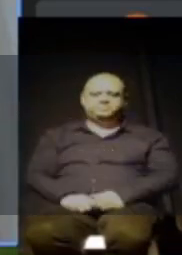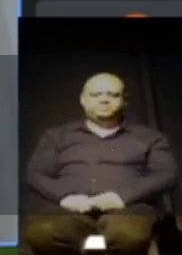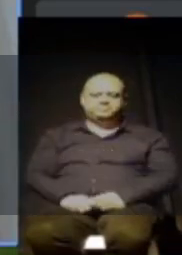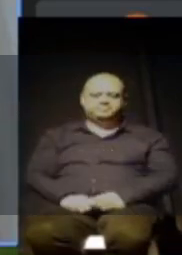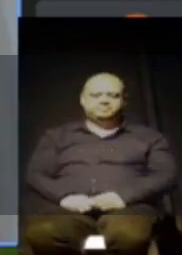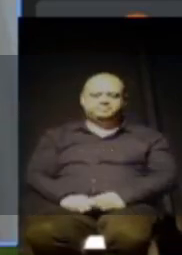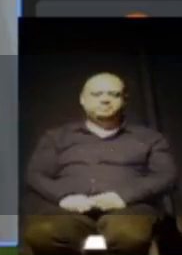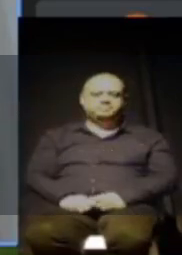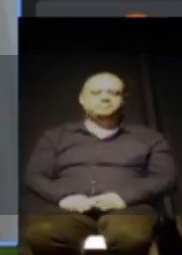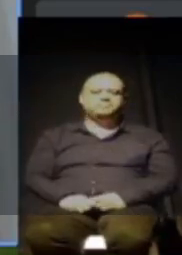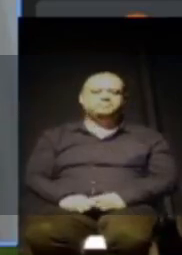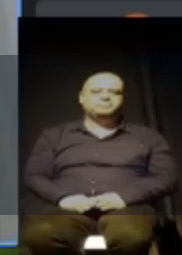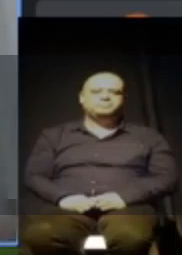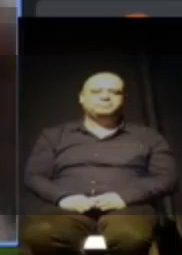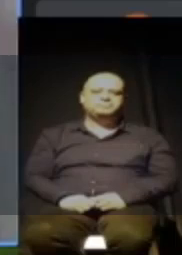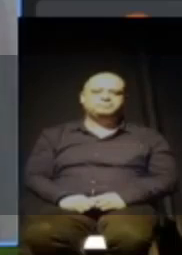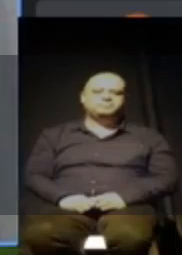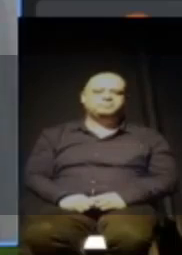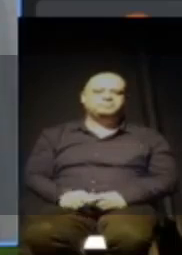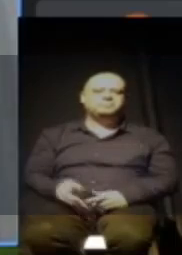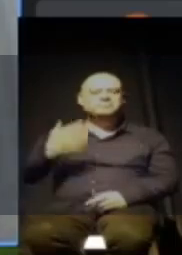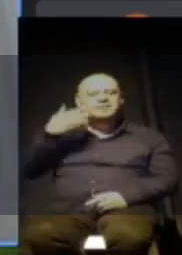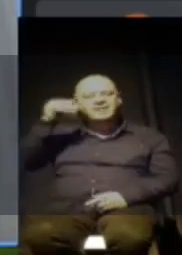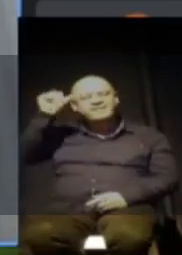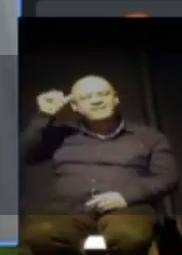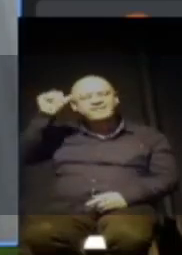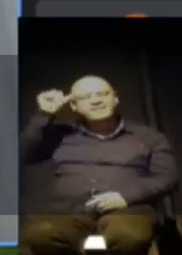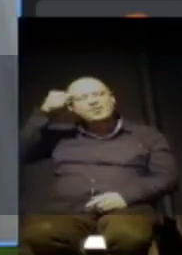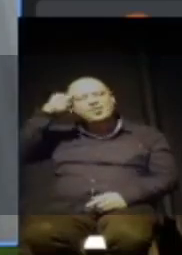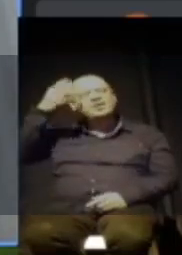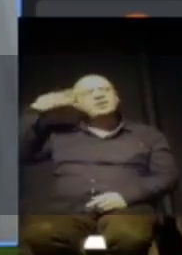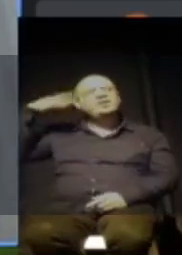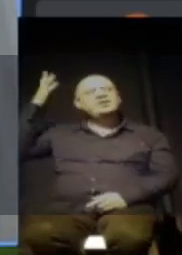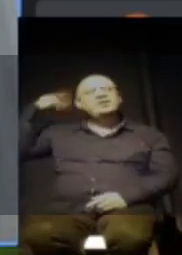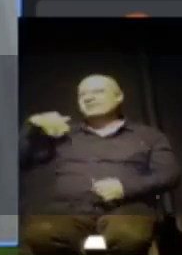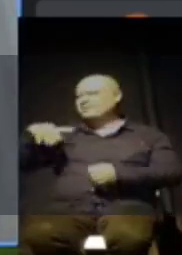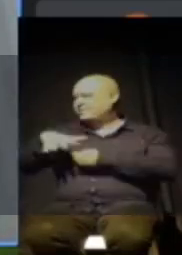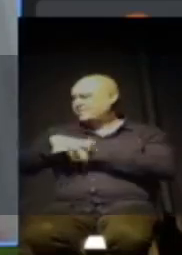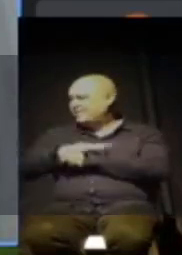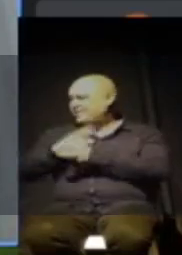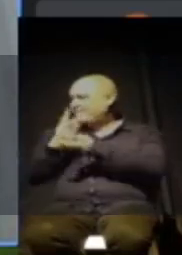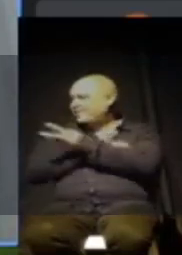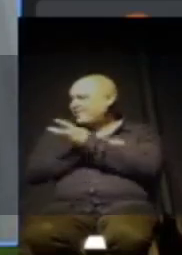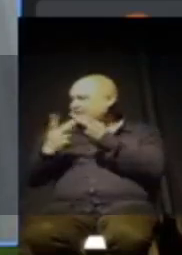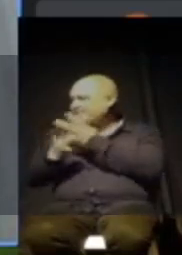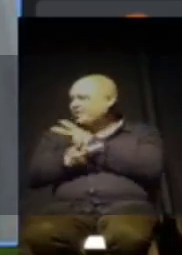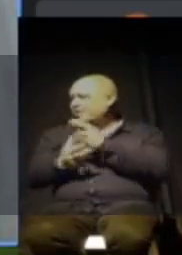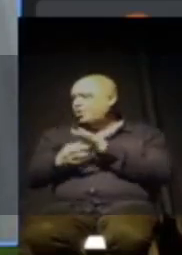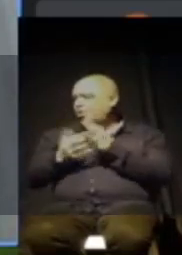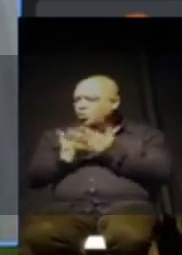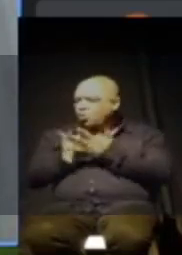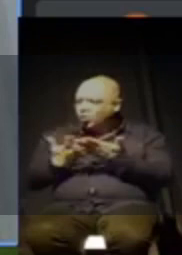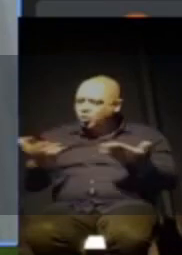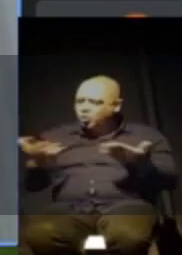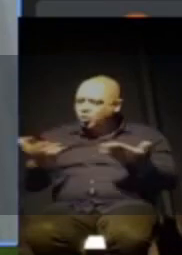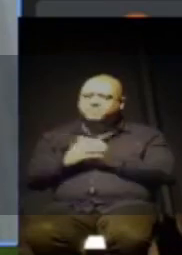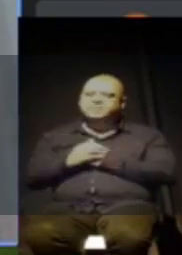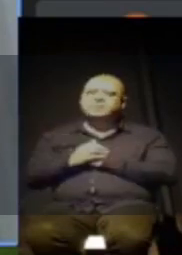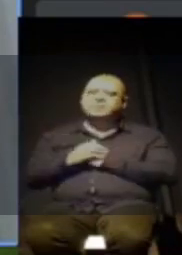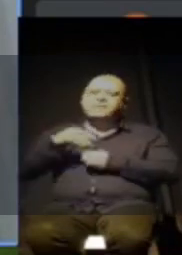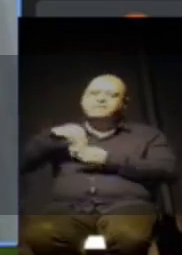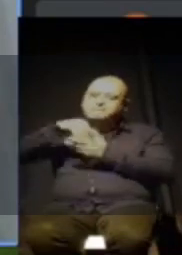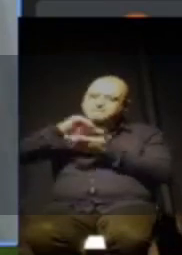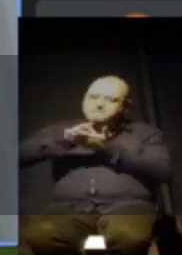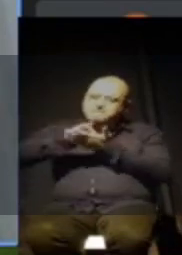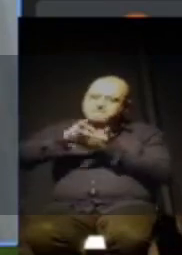sentido, volver sobre las memorias trágicas de la humanidad o de la violencia armada, memoria de la tribu y la